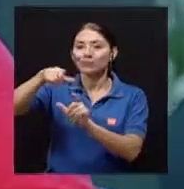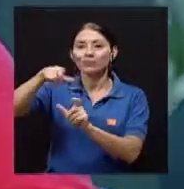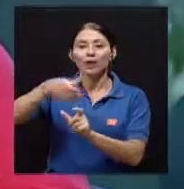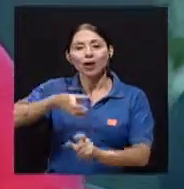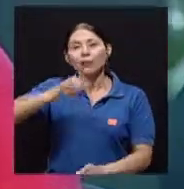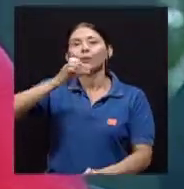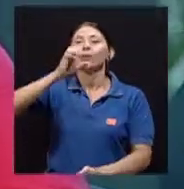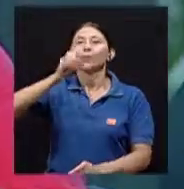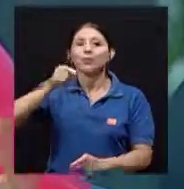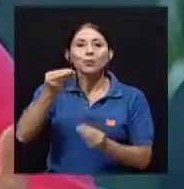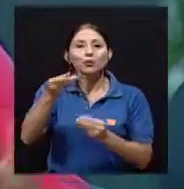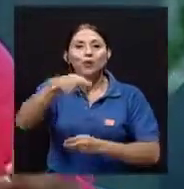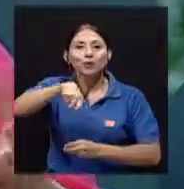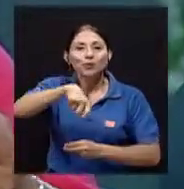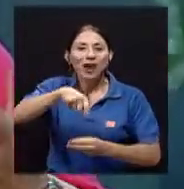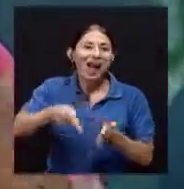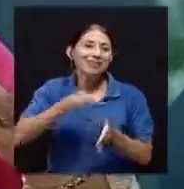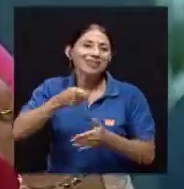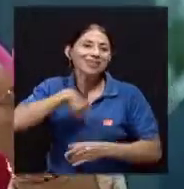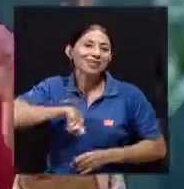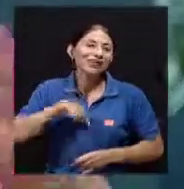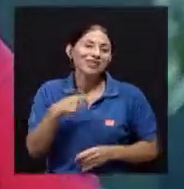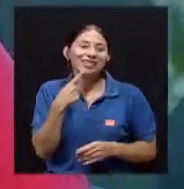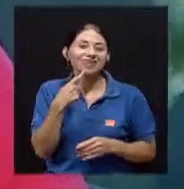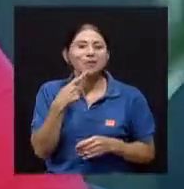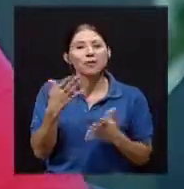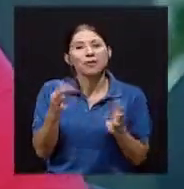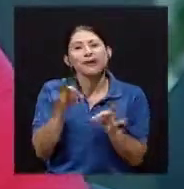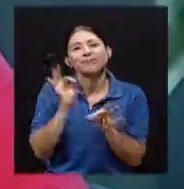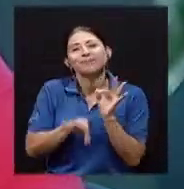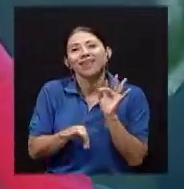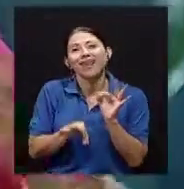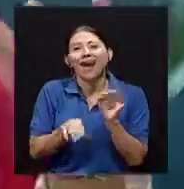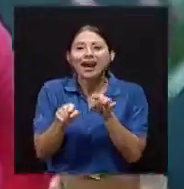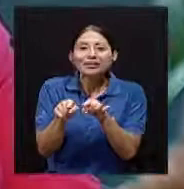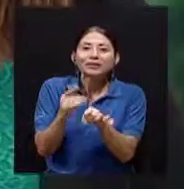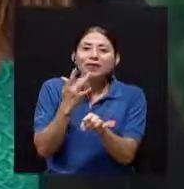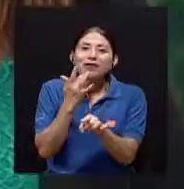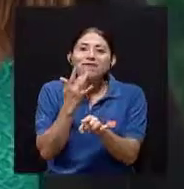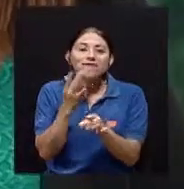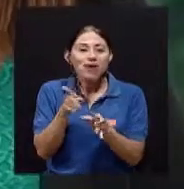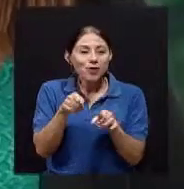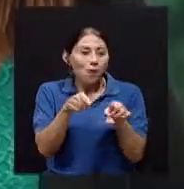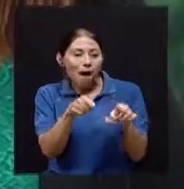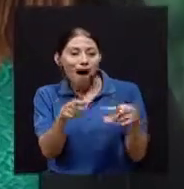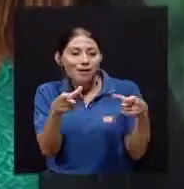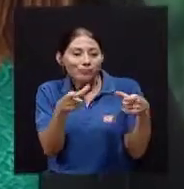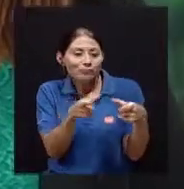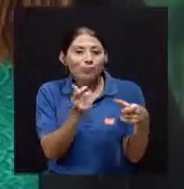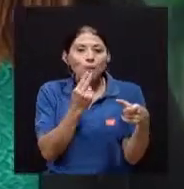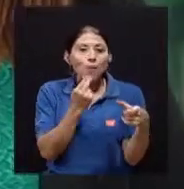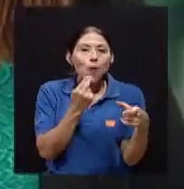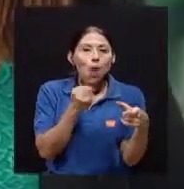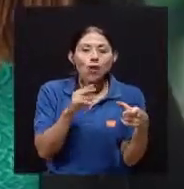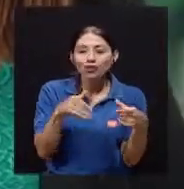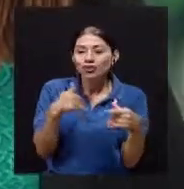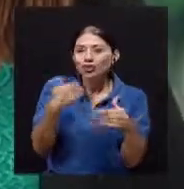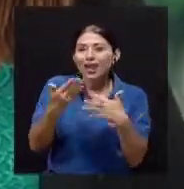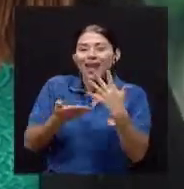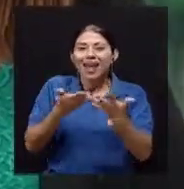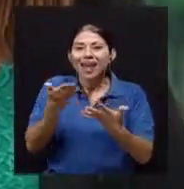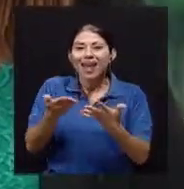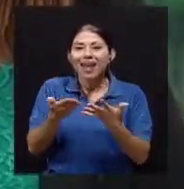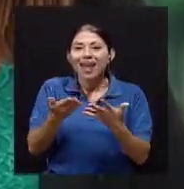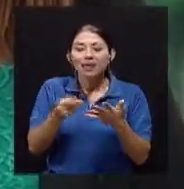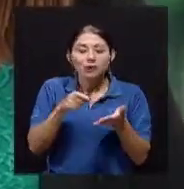veces acostumbramos a buscar las cosas, pues dice uno, es que muy rico, ¿verdad? Un postre aquel y después entonces no solo es